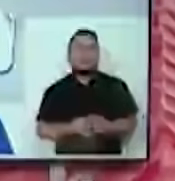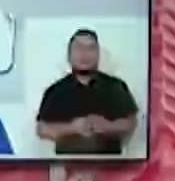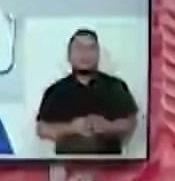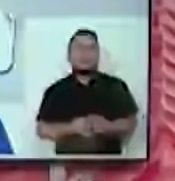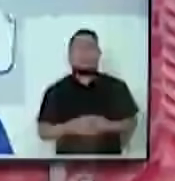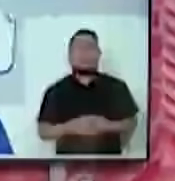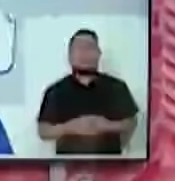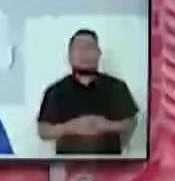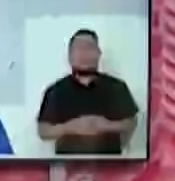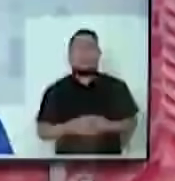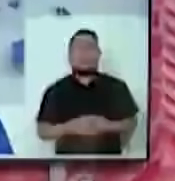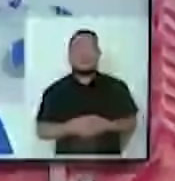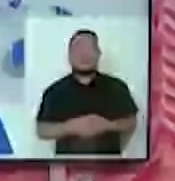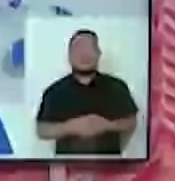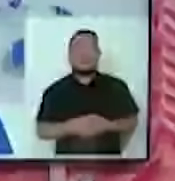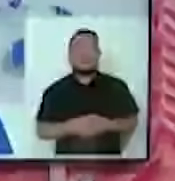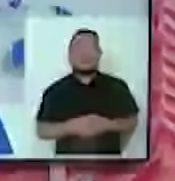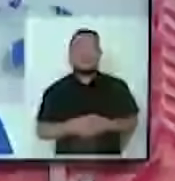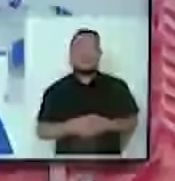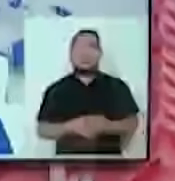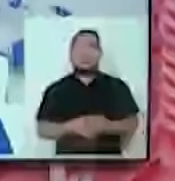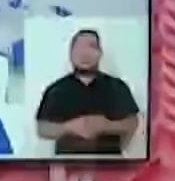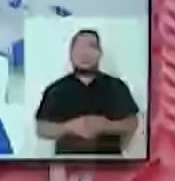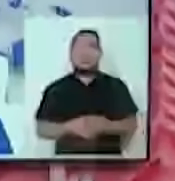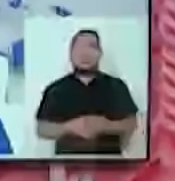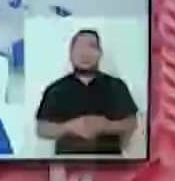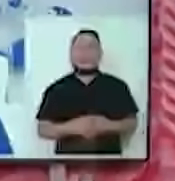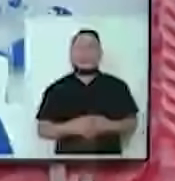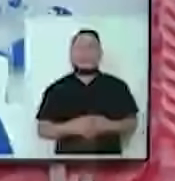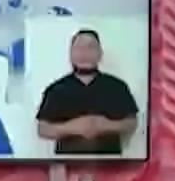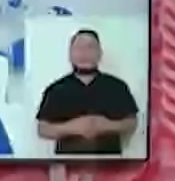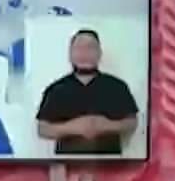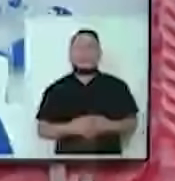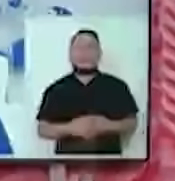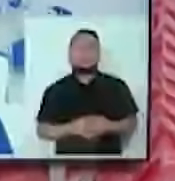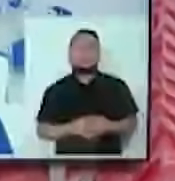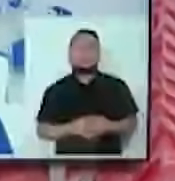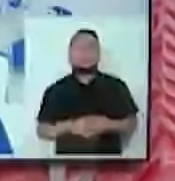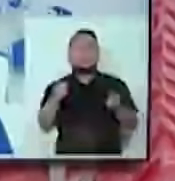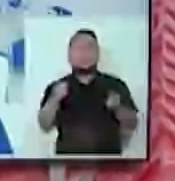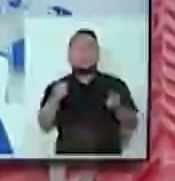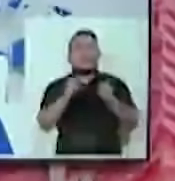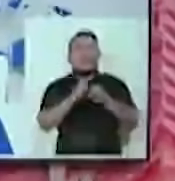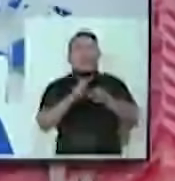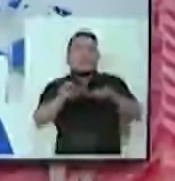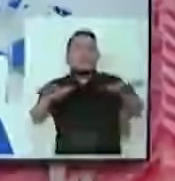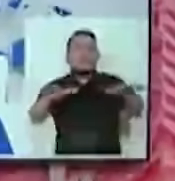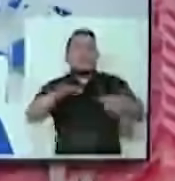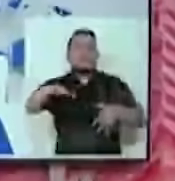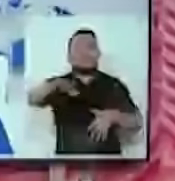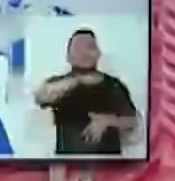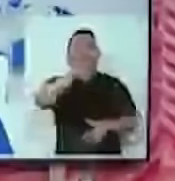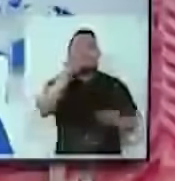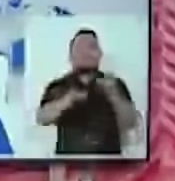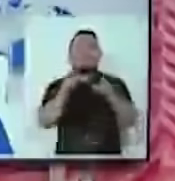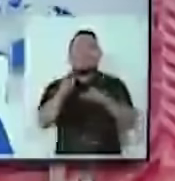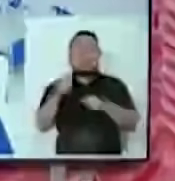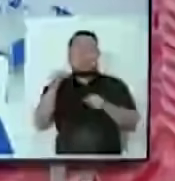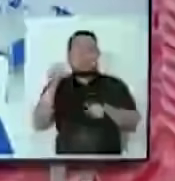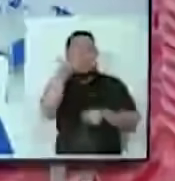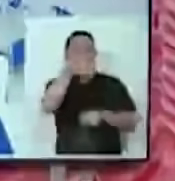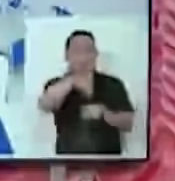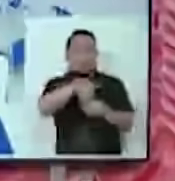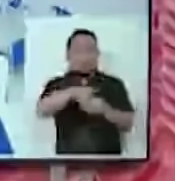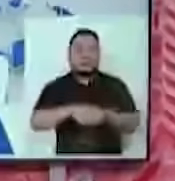proceso electoral, comienza el día que se anuncia la fecha de elección y termina el día que se proclama a